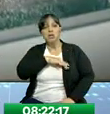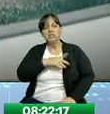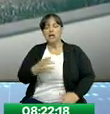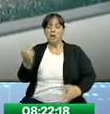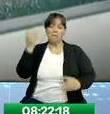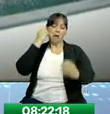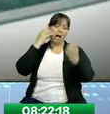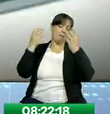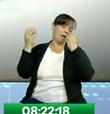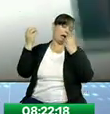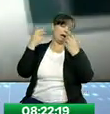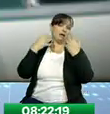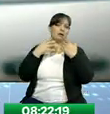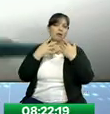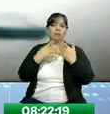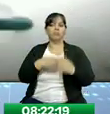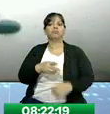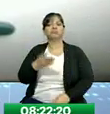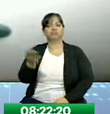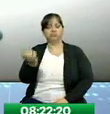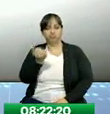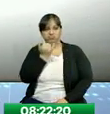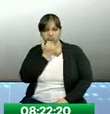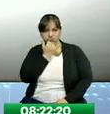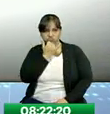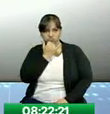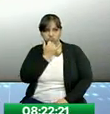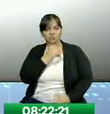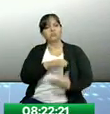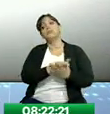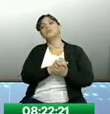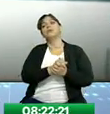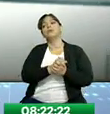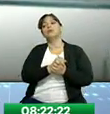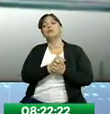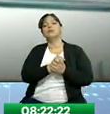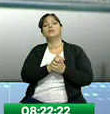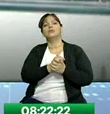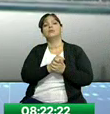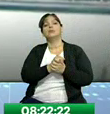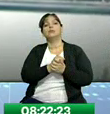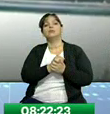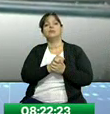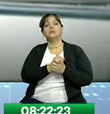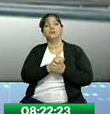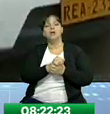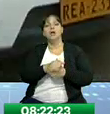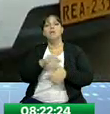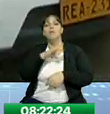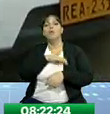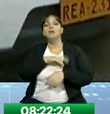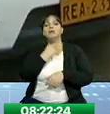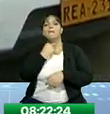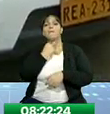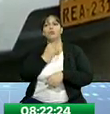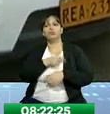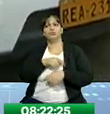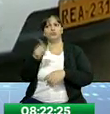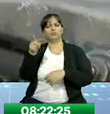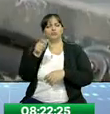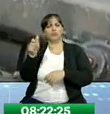a quien dio el permiso como así le dieron el permiso dice que de la gobernación y él fue